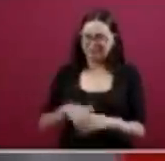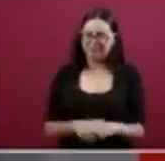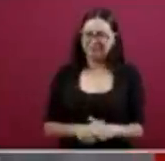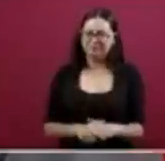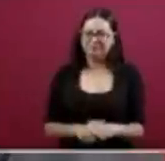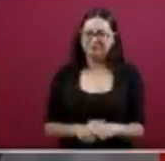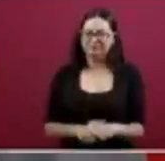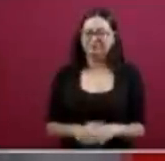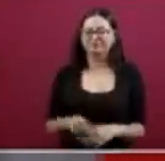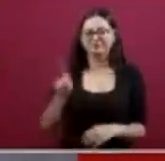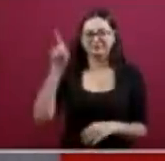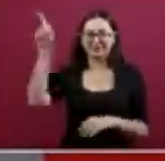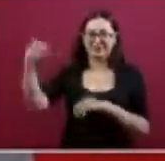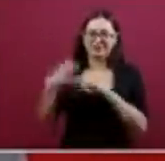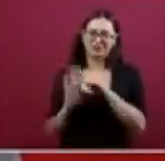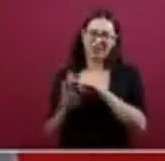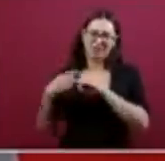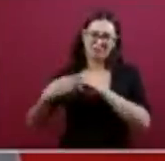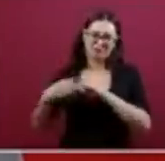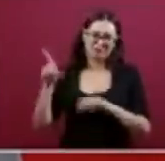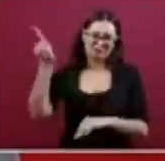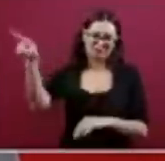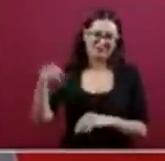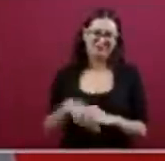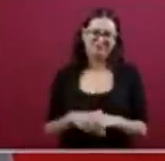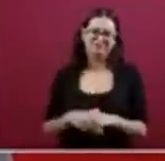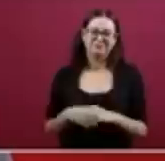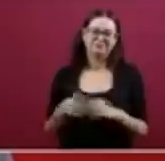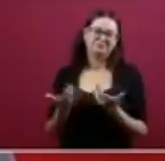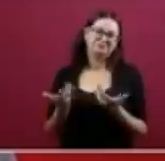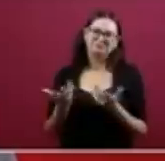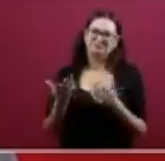allá en Los Cabos, una palapa,